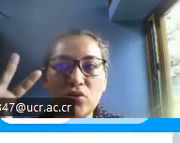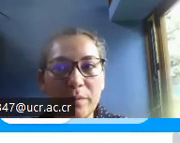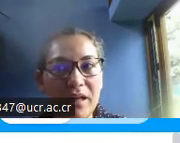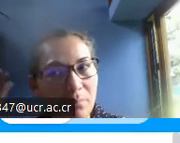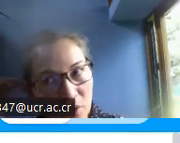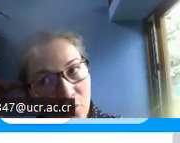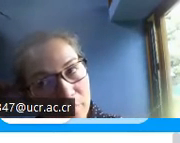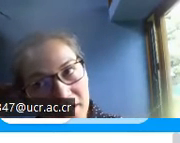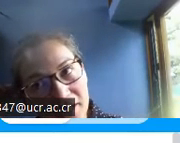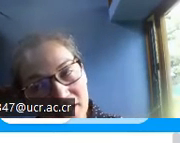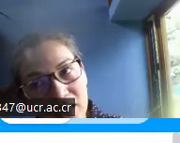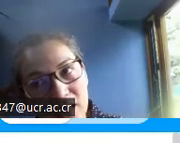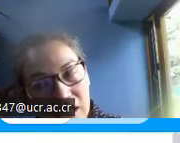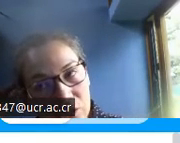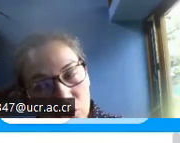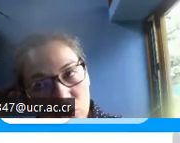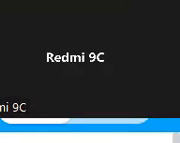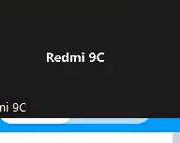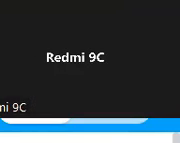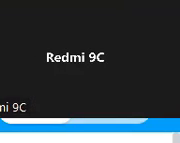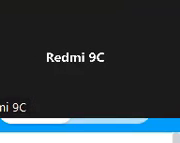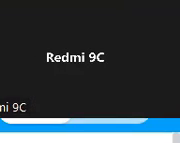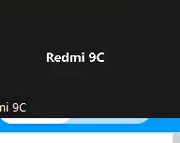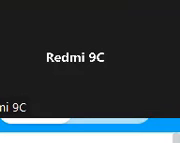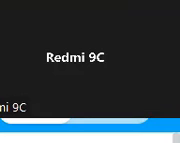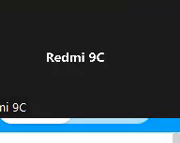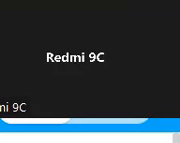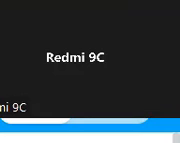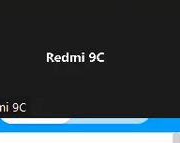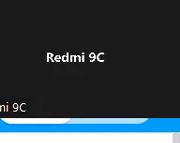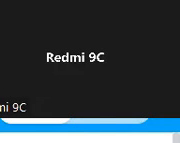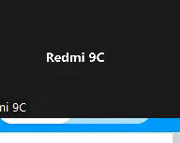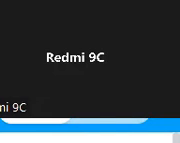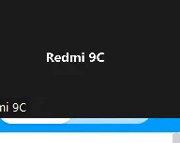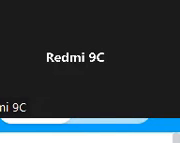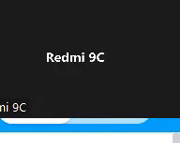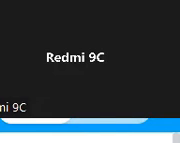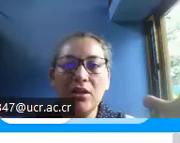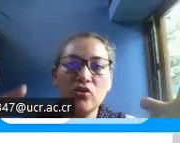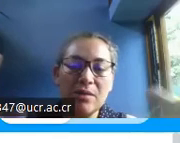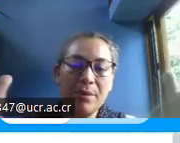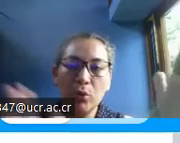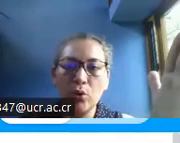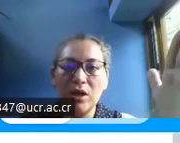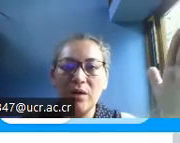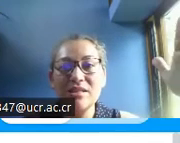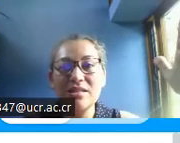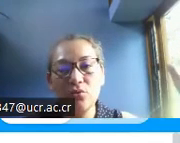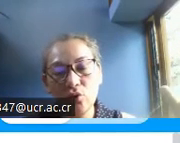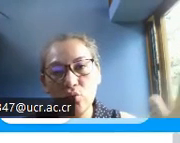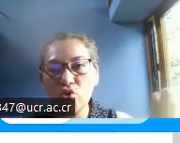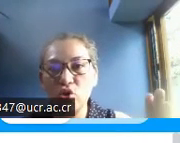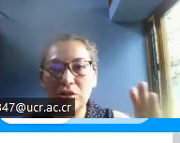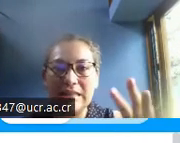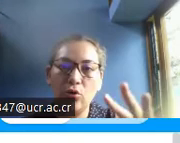es un tema súper amplio, ¿verdad? Entonces, puedes ir, bueno, a ver, en los videos siempre procuramos hacer